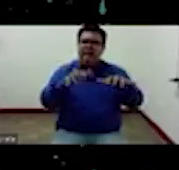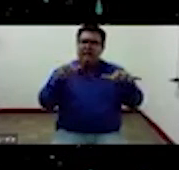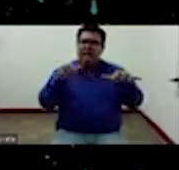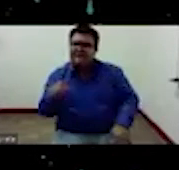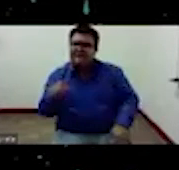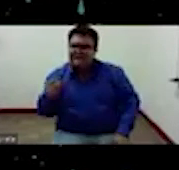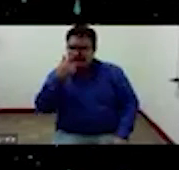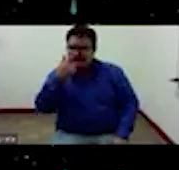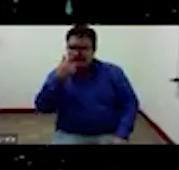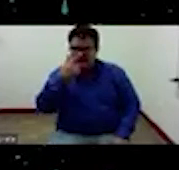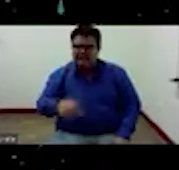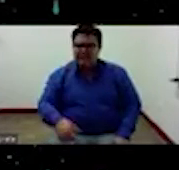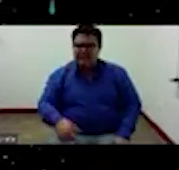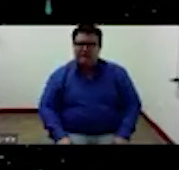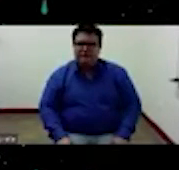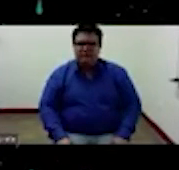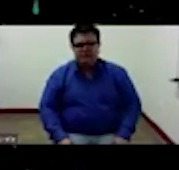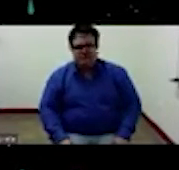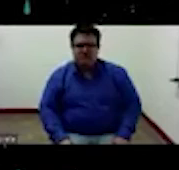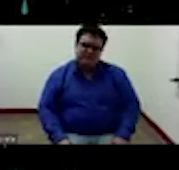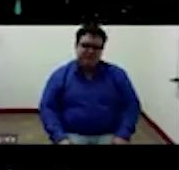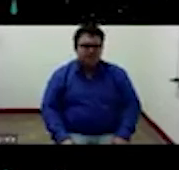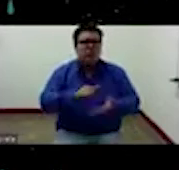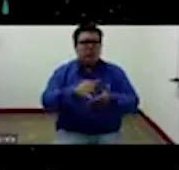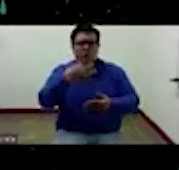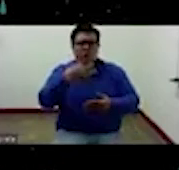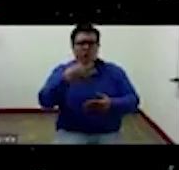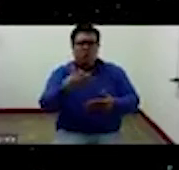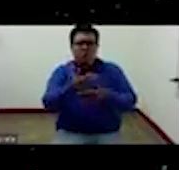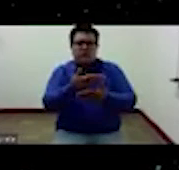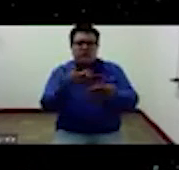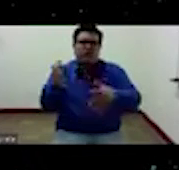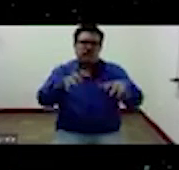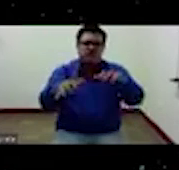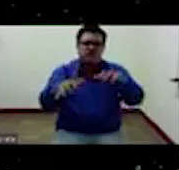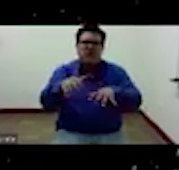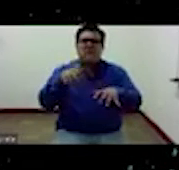también estas piezas que se llaman fósiles, que fueron